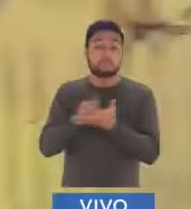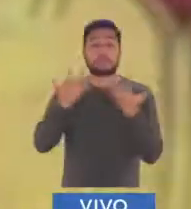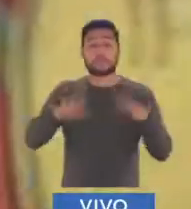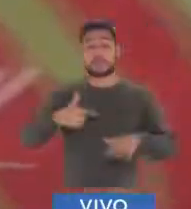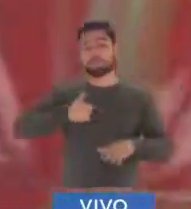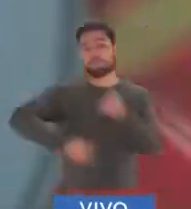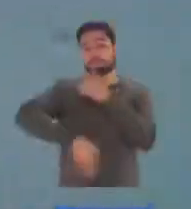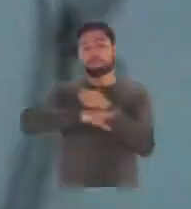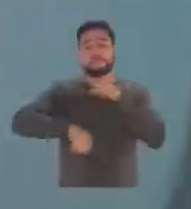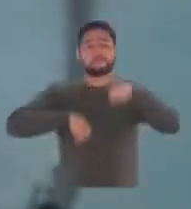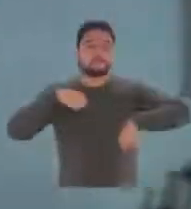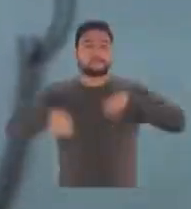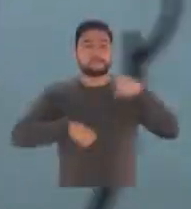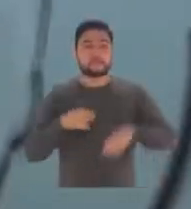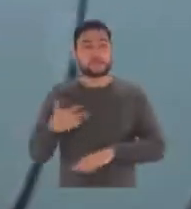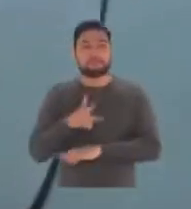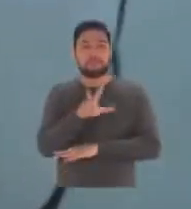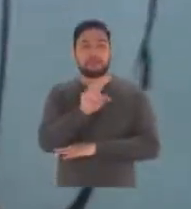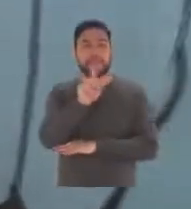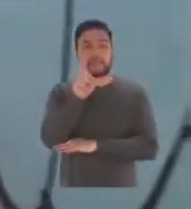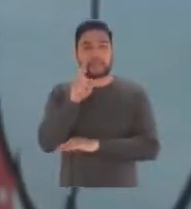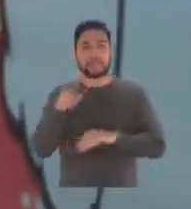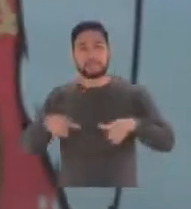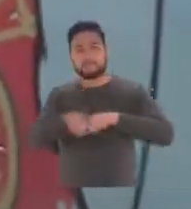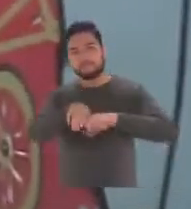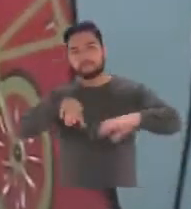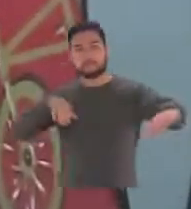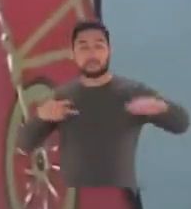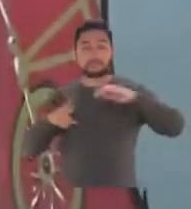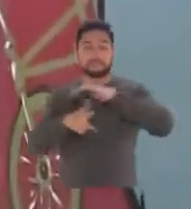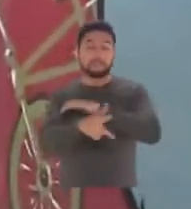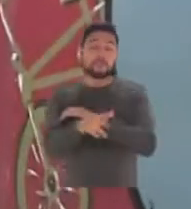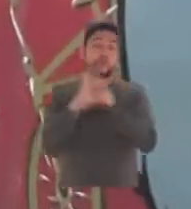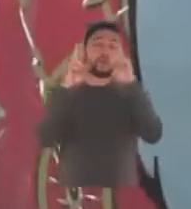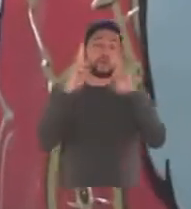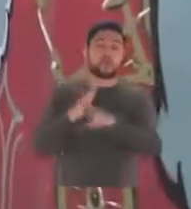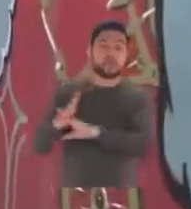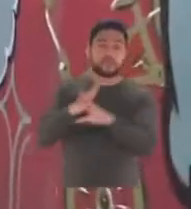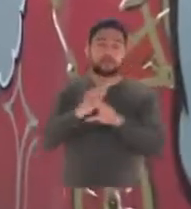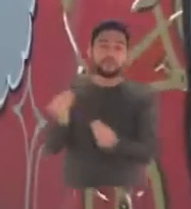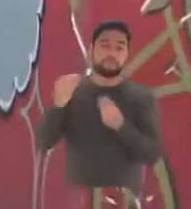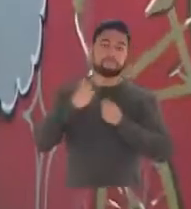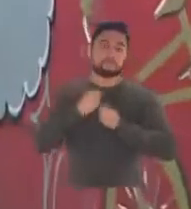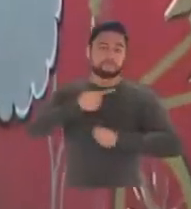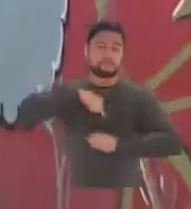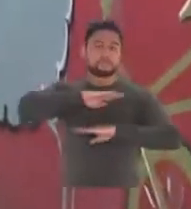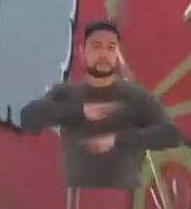seguir pedaleando por acá por la 26 y esperar que mejore la seguridad para nosotros. Chao.